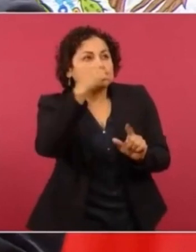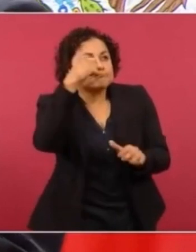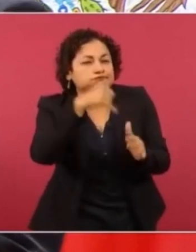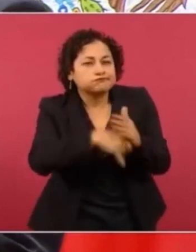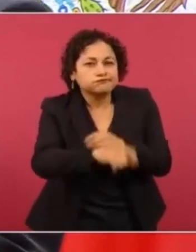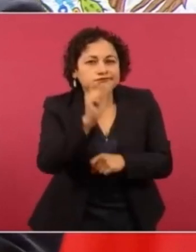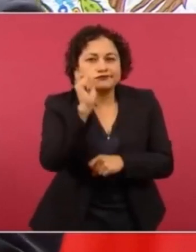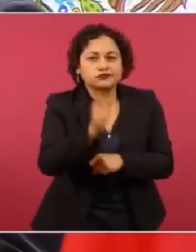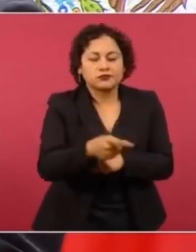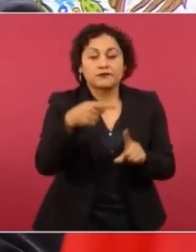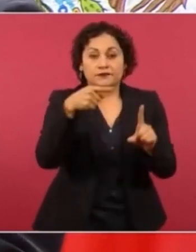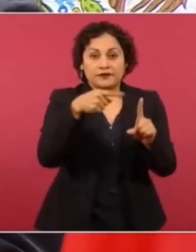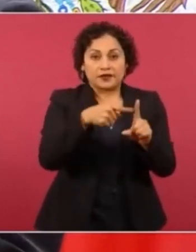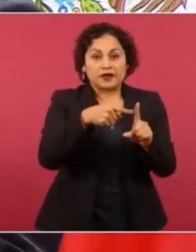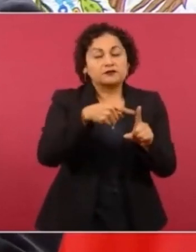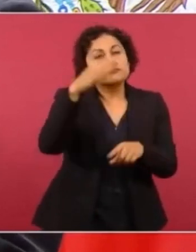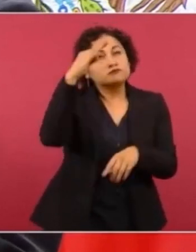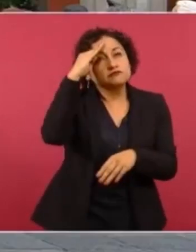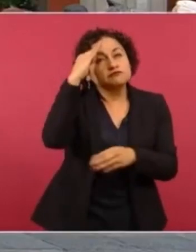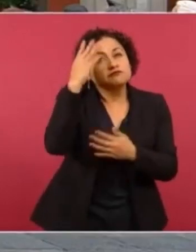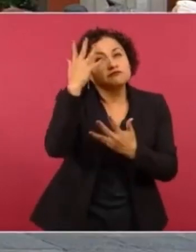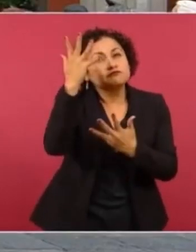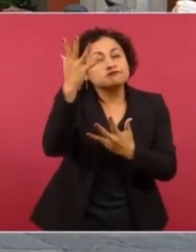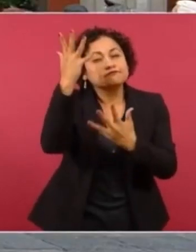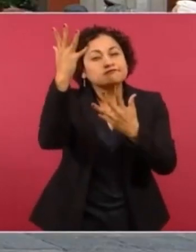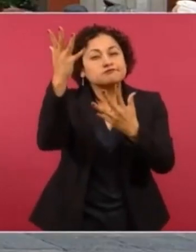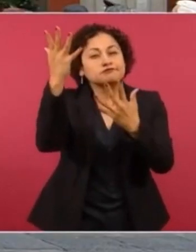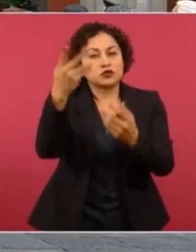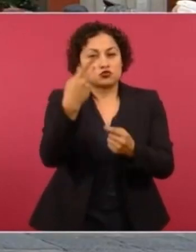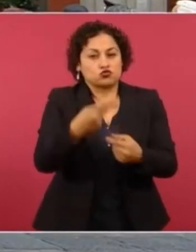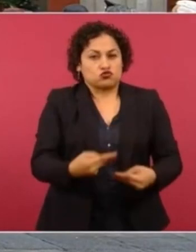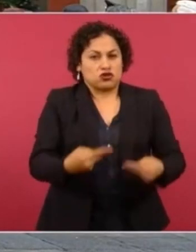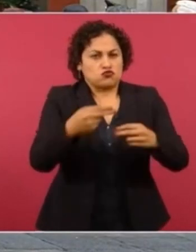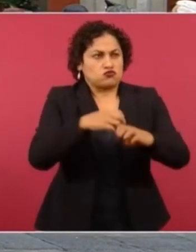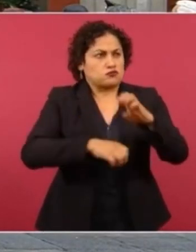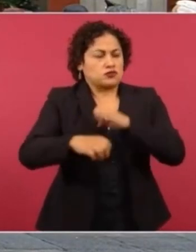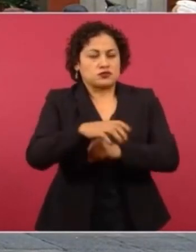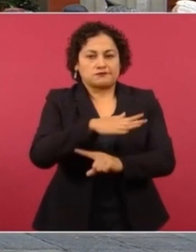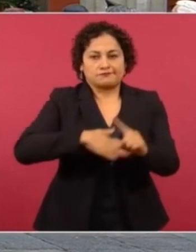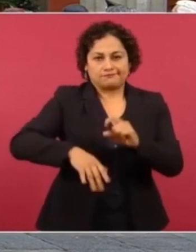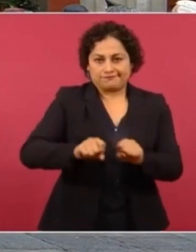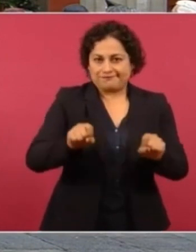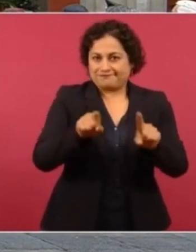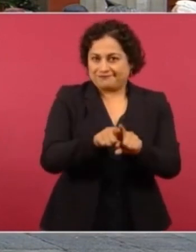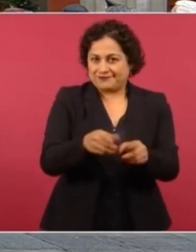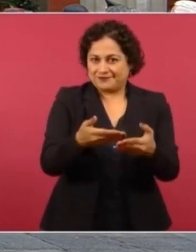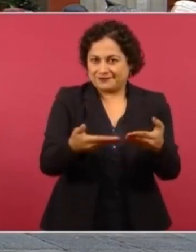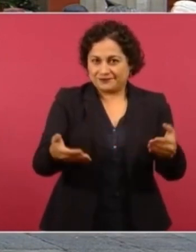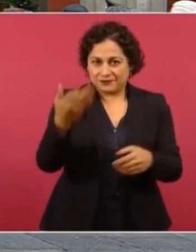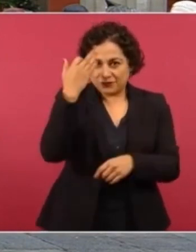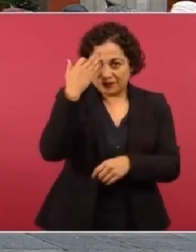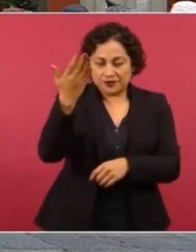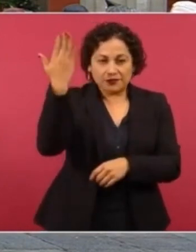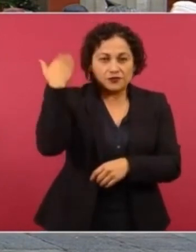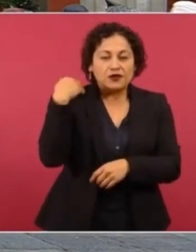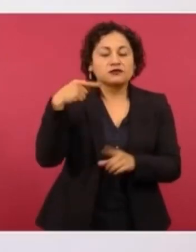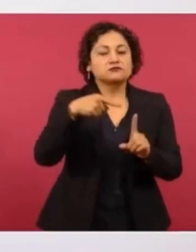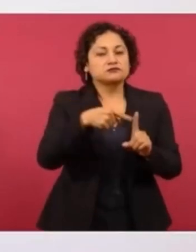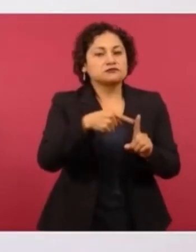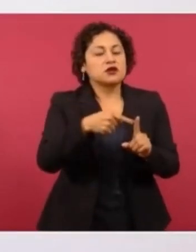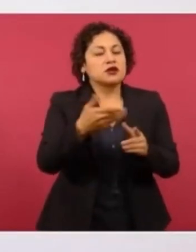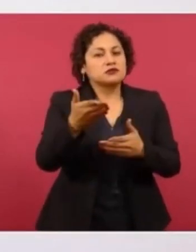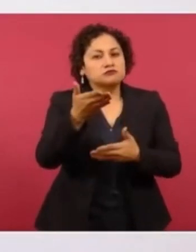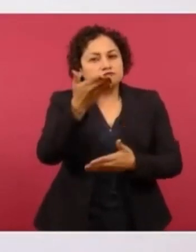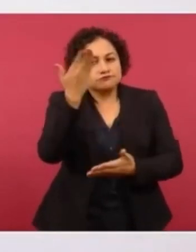empresarial de un hombre de negocios de la época Madero desarrolló una fuerte conciencia cívica moral